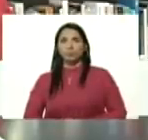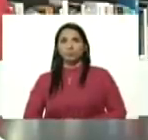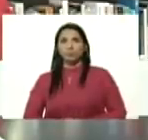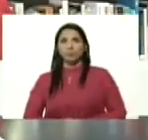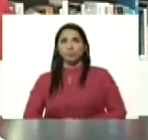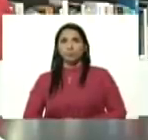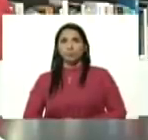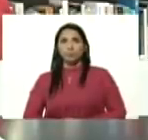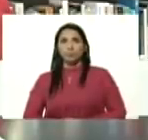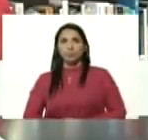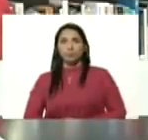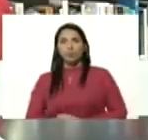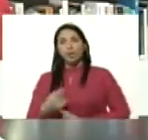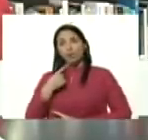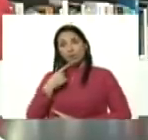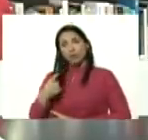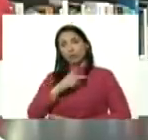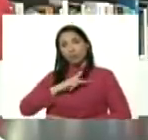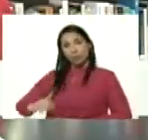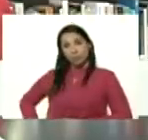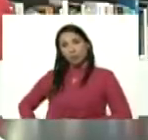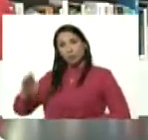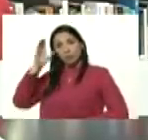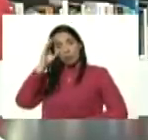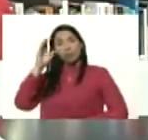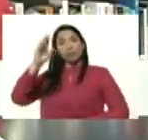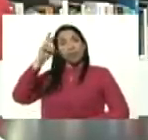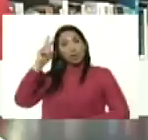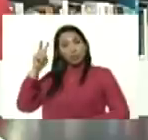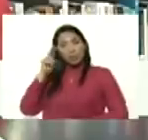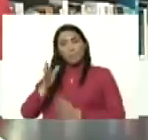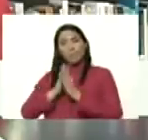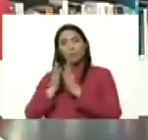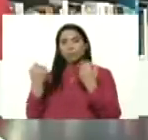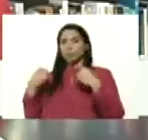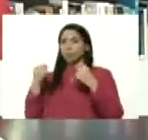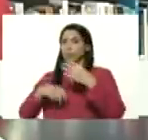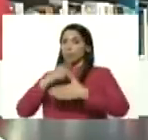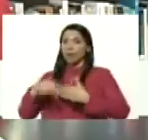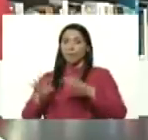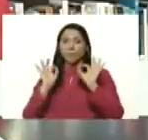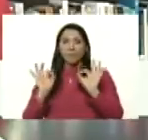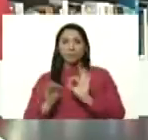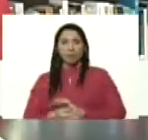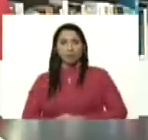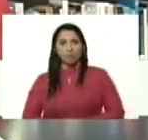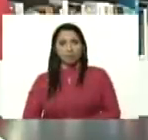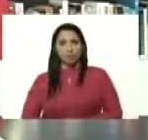He dicho a la vicepresidenta ejecutiva, al canciller, que preparen un plan especial